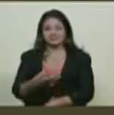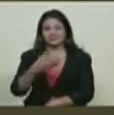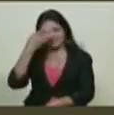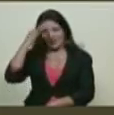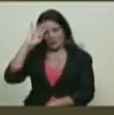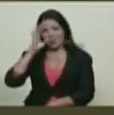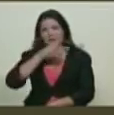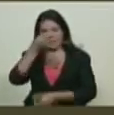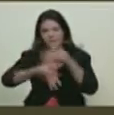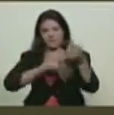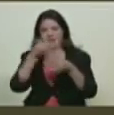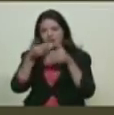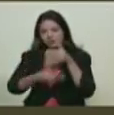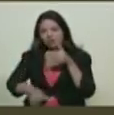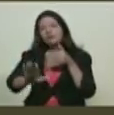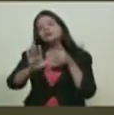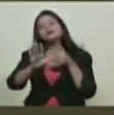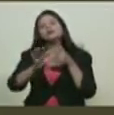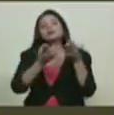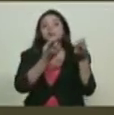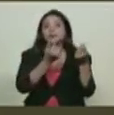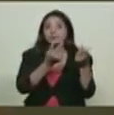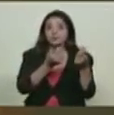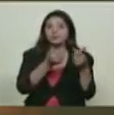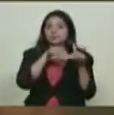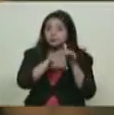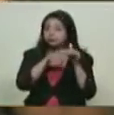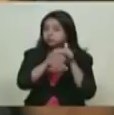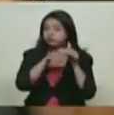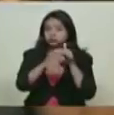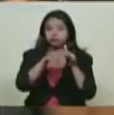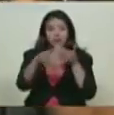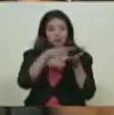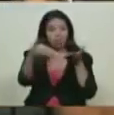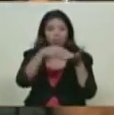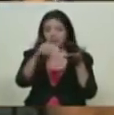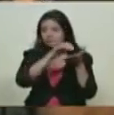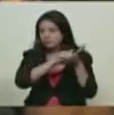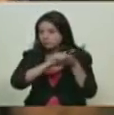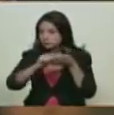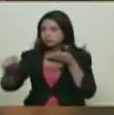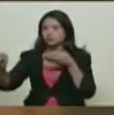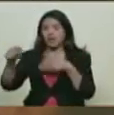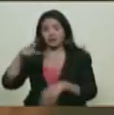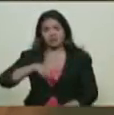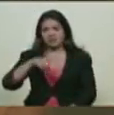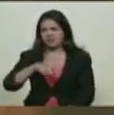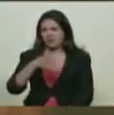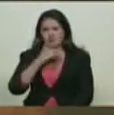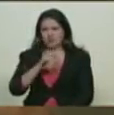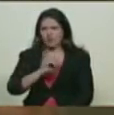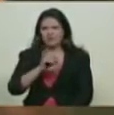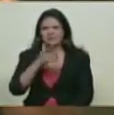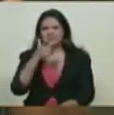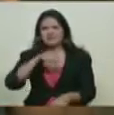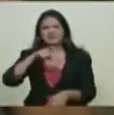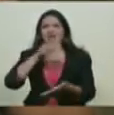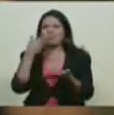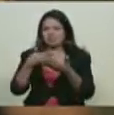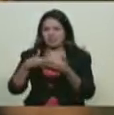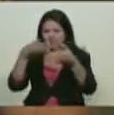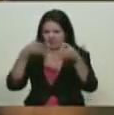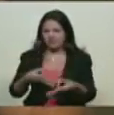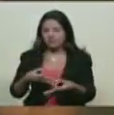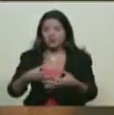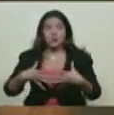y a partir de allí con ese dinero que imprimieron indiscriminadamente ya que no necesitaban ningún tipo de respaldo pues se hicieron de